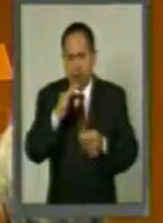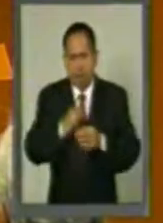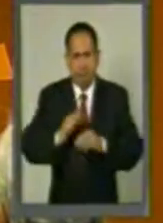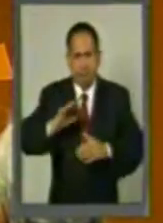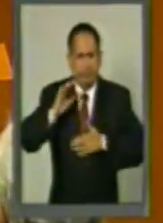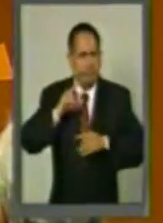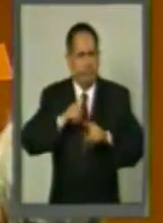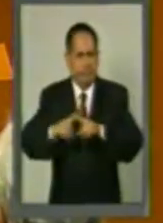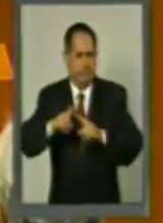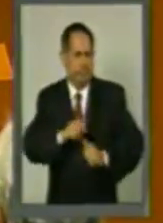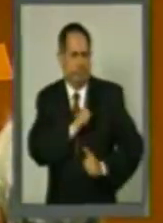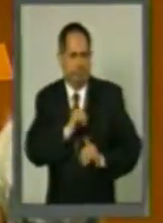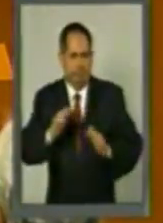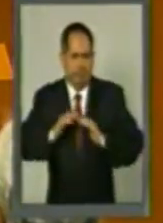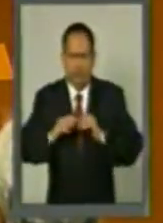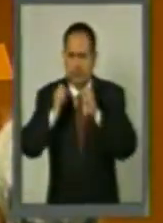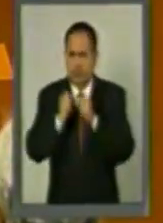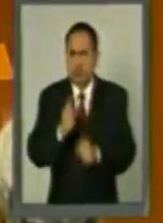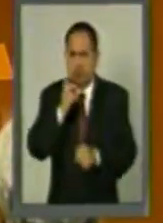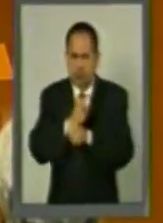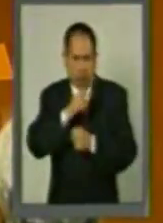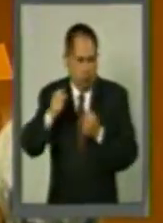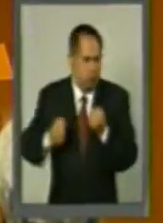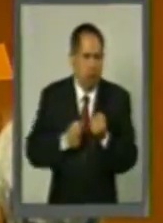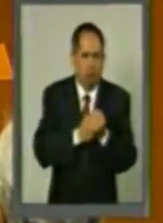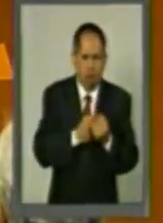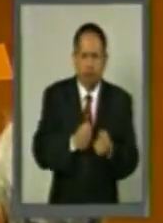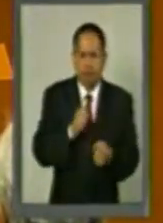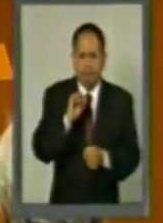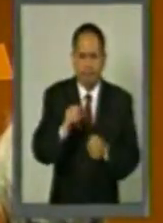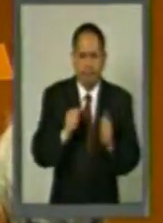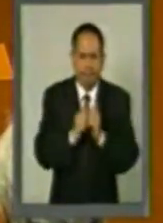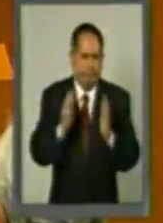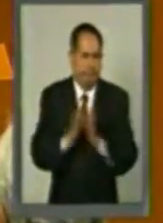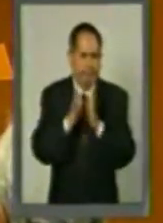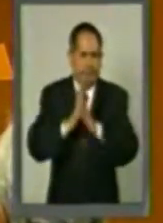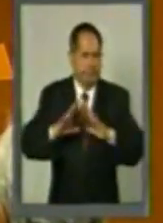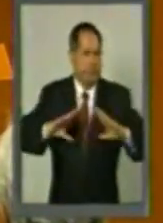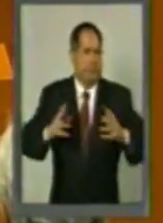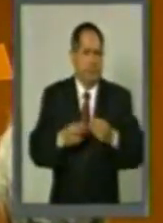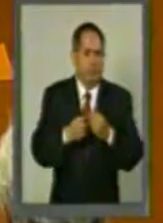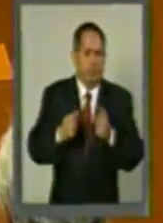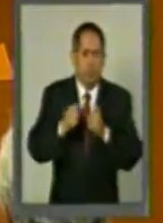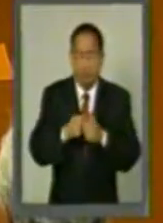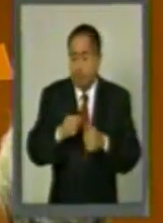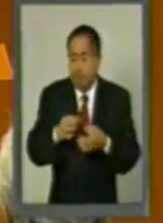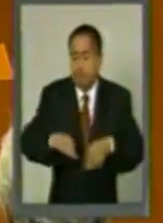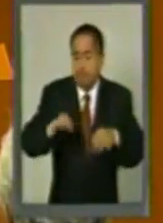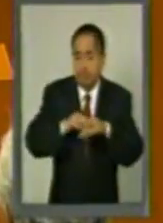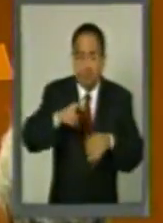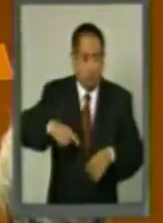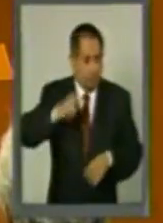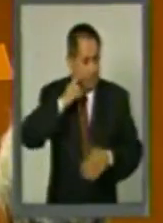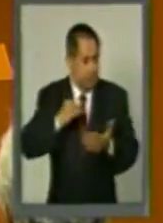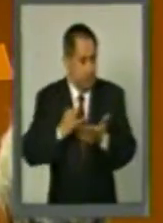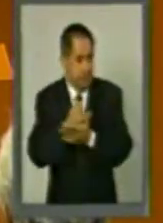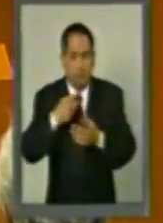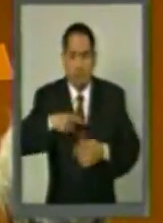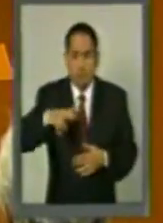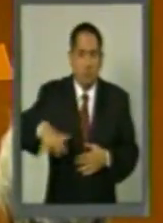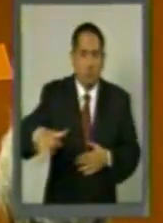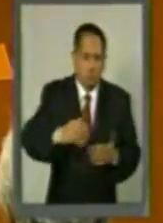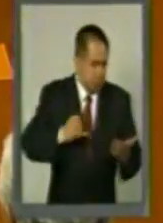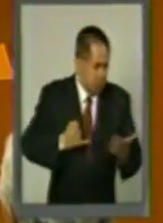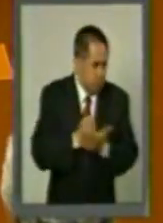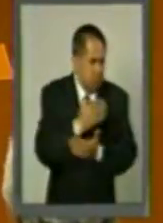de las fuerzas federales de seguridad y con la participación, lo subrayo, decidida de la sociedad,